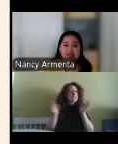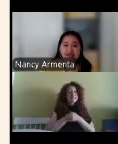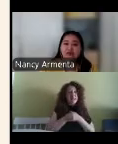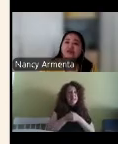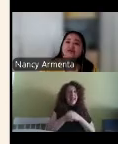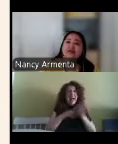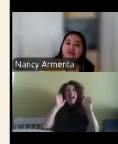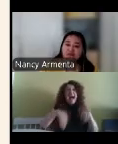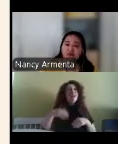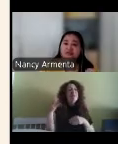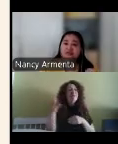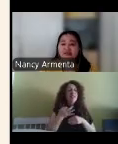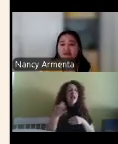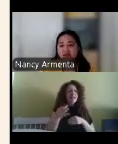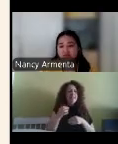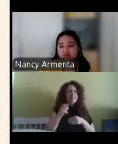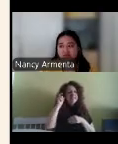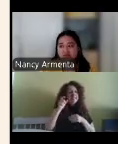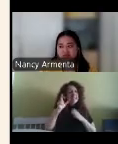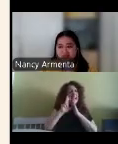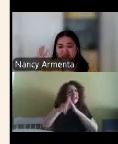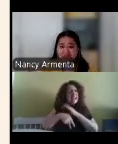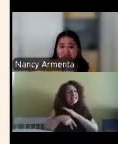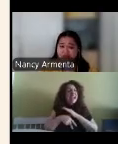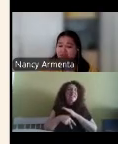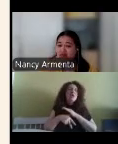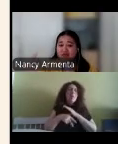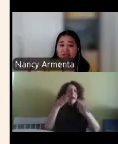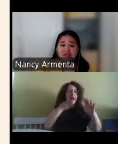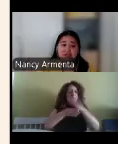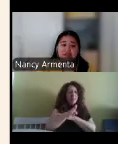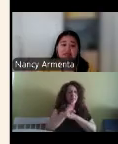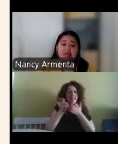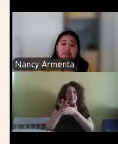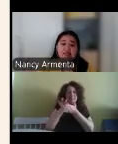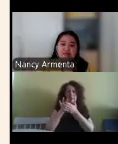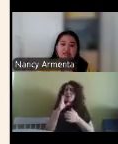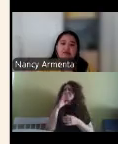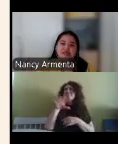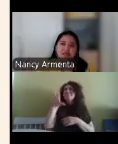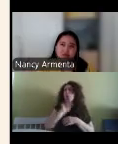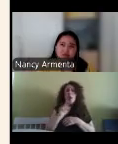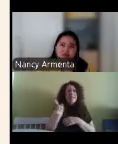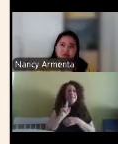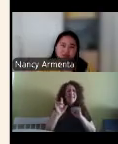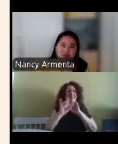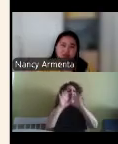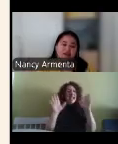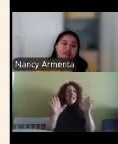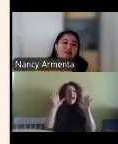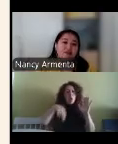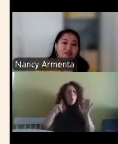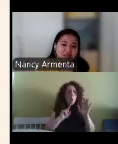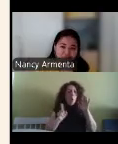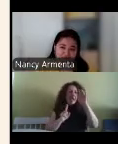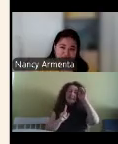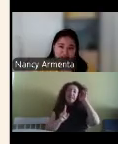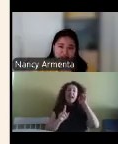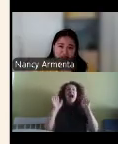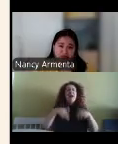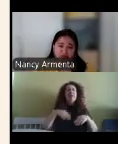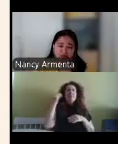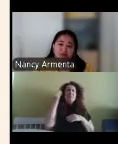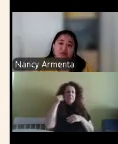hace es que hay un retraso en poder acceder a los servicios. Si no es claro, si no lo entiendes, también empiezas a preguntarte si efectivamente tienes